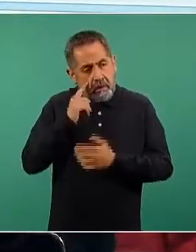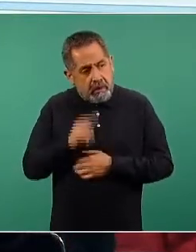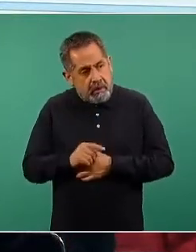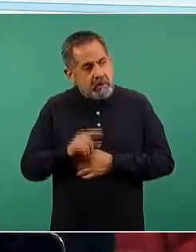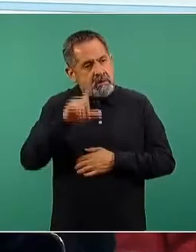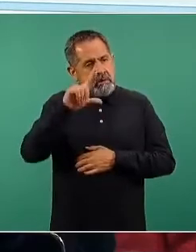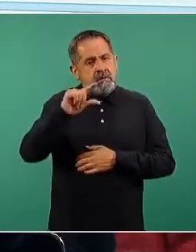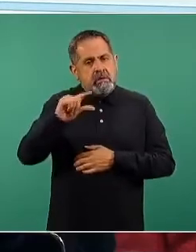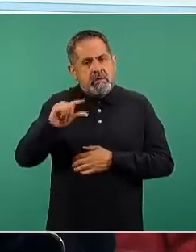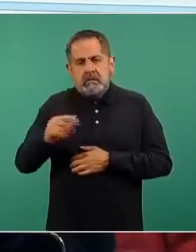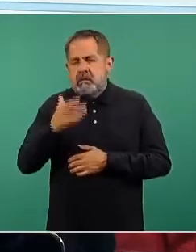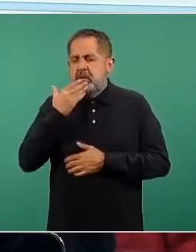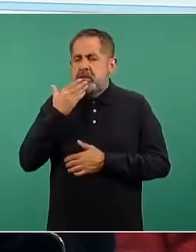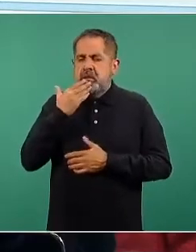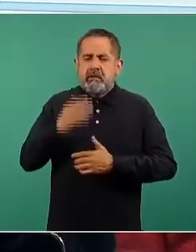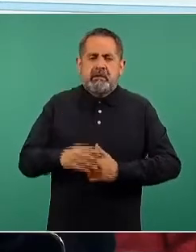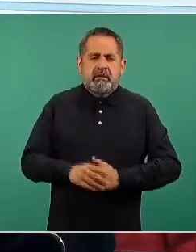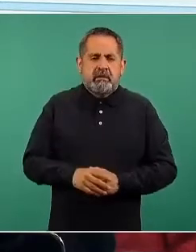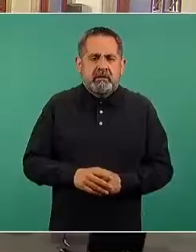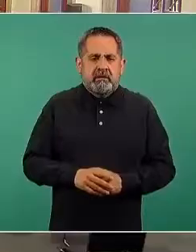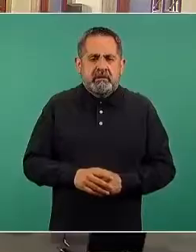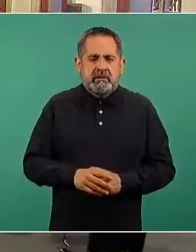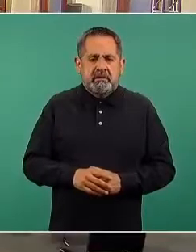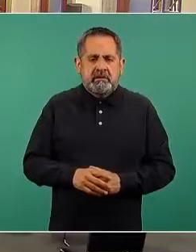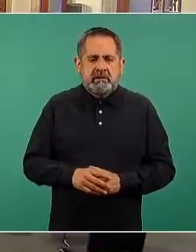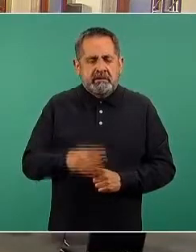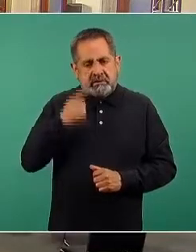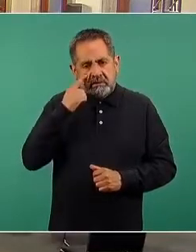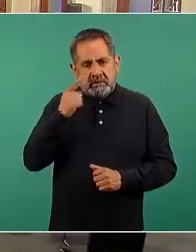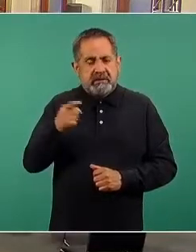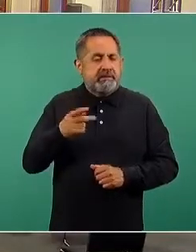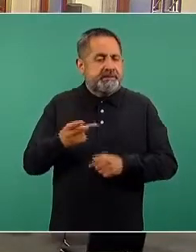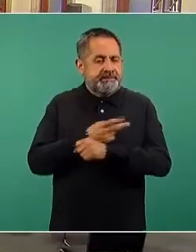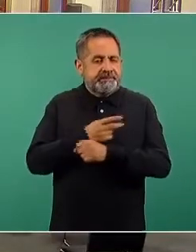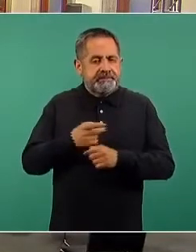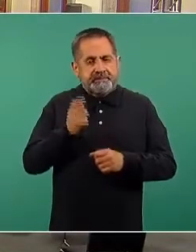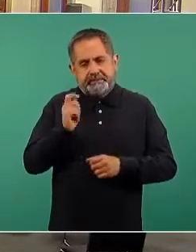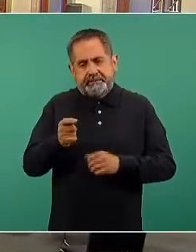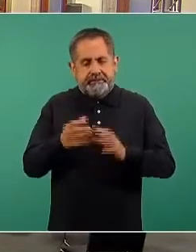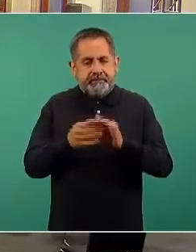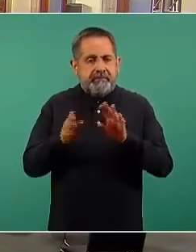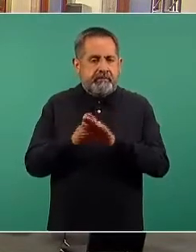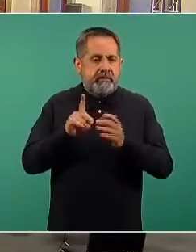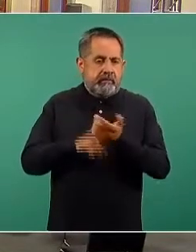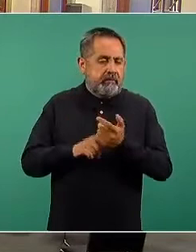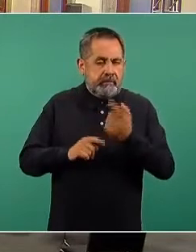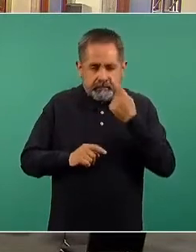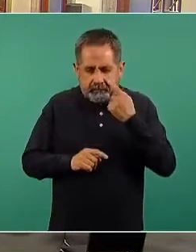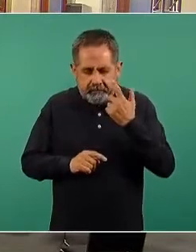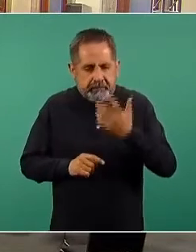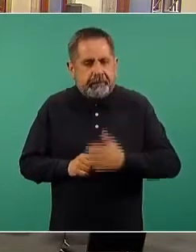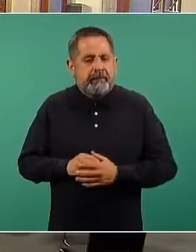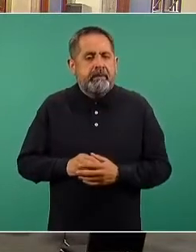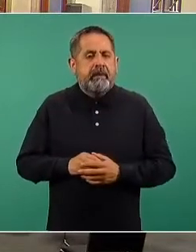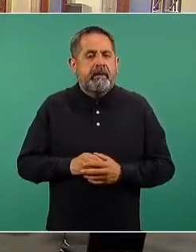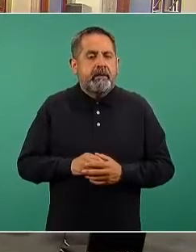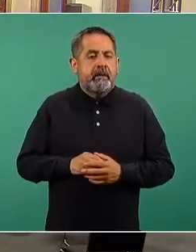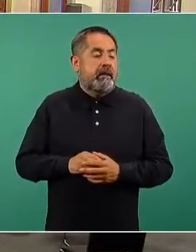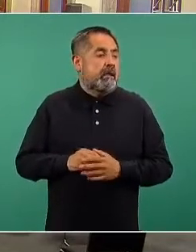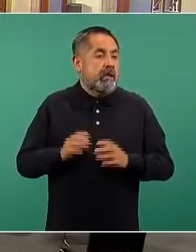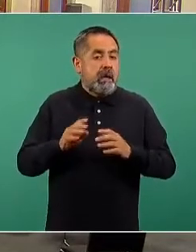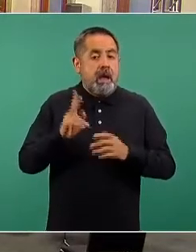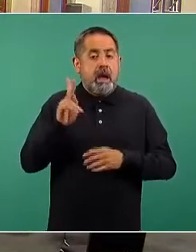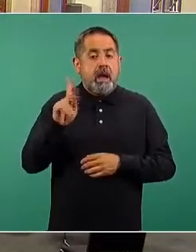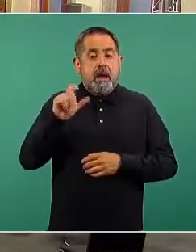la primera ola del año pasado. Si vemos la siguiente diapositiva, vamos a entrar en el componente y actualizar también la